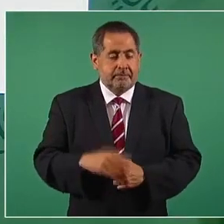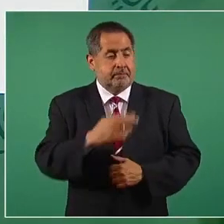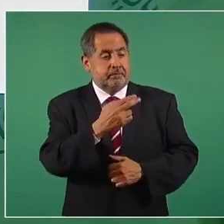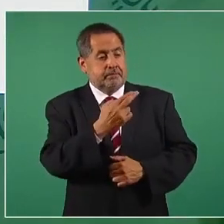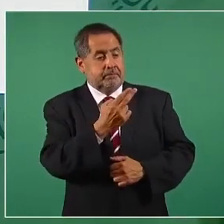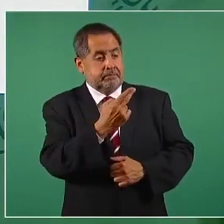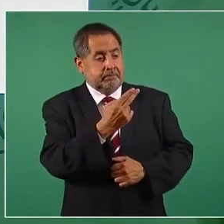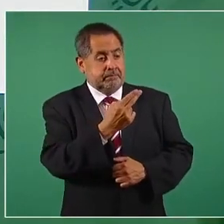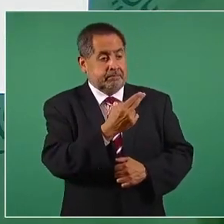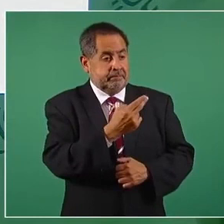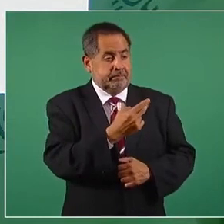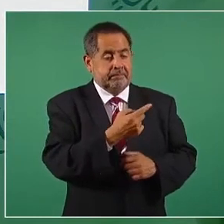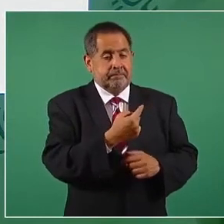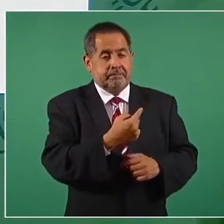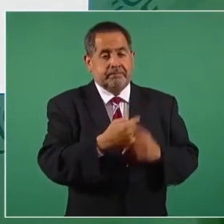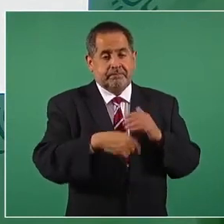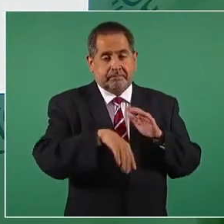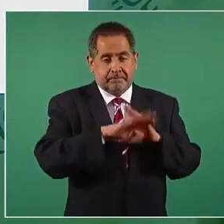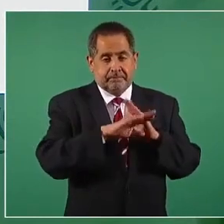25.6.